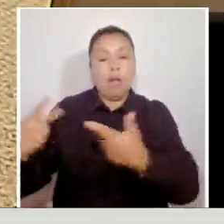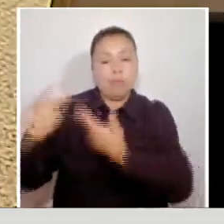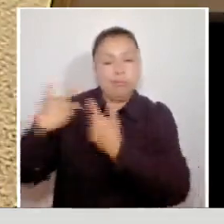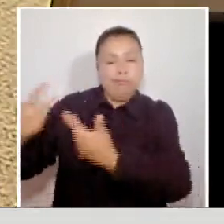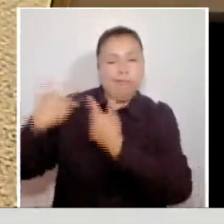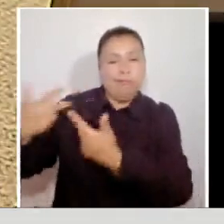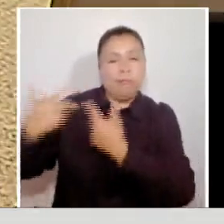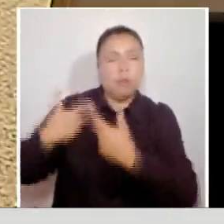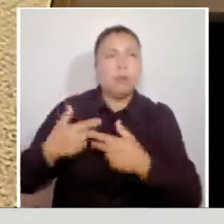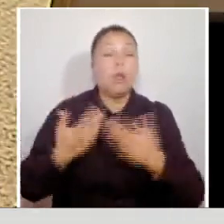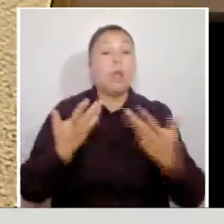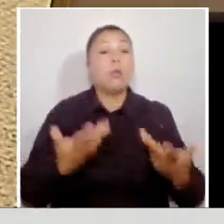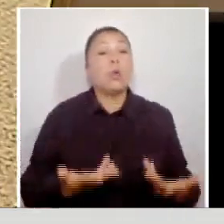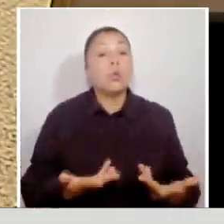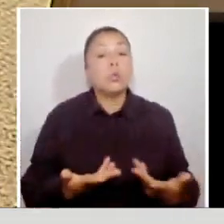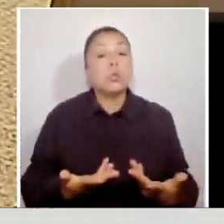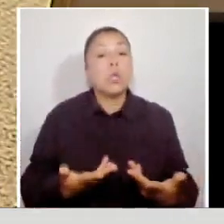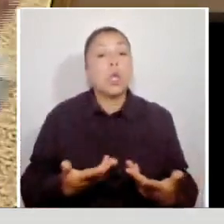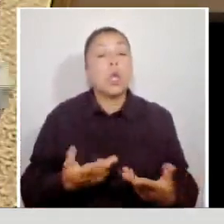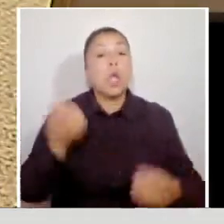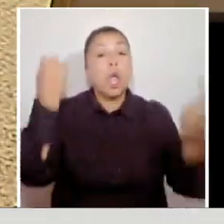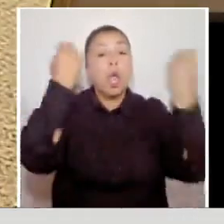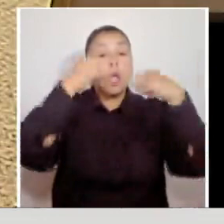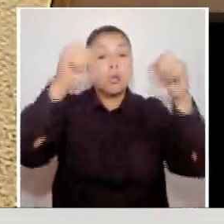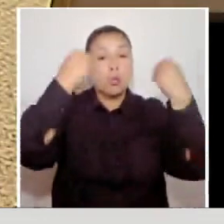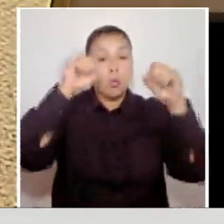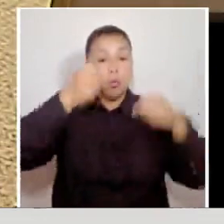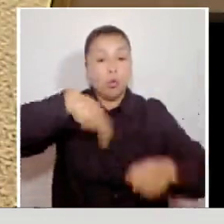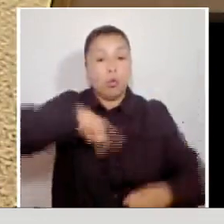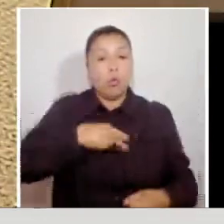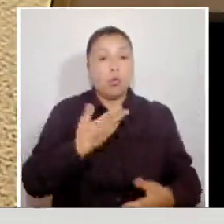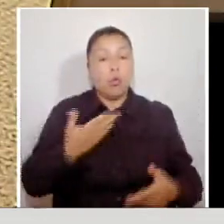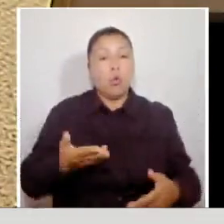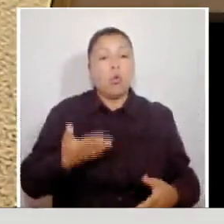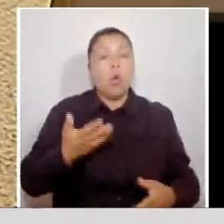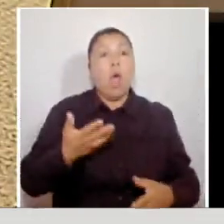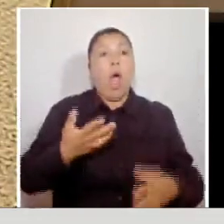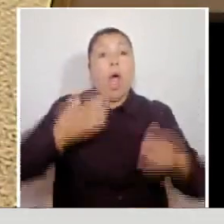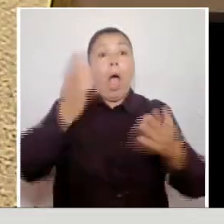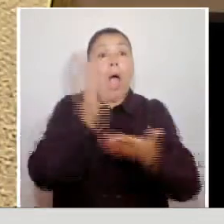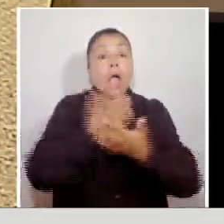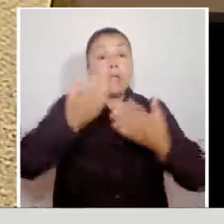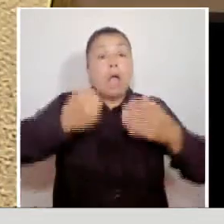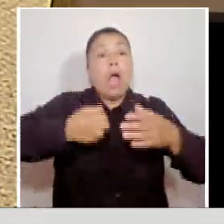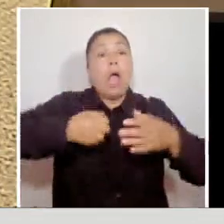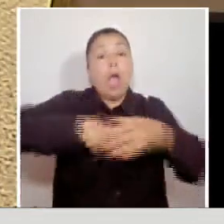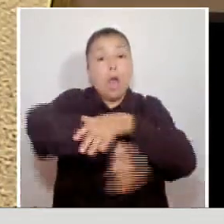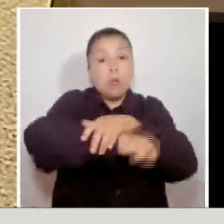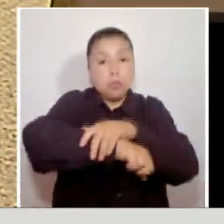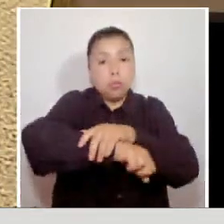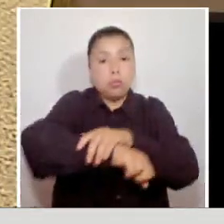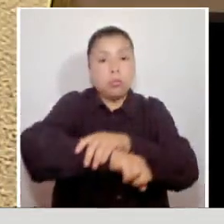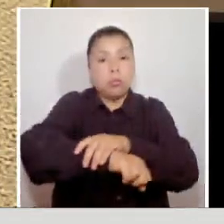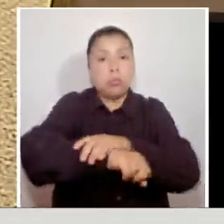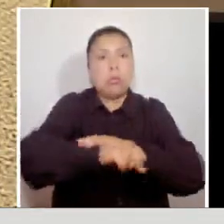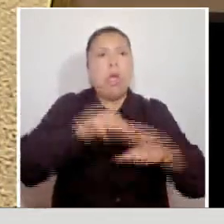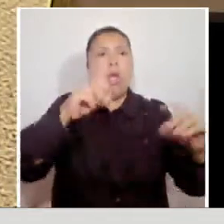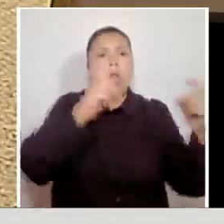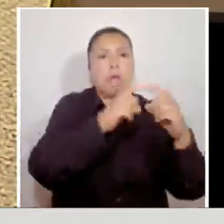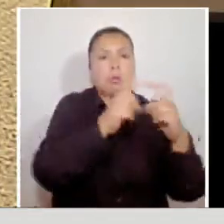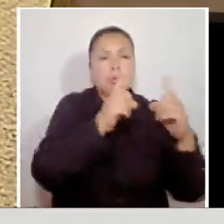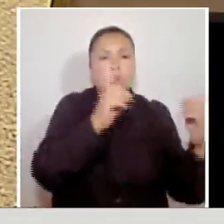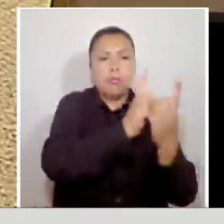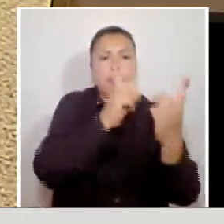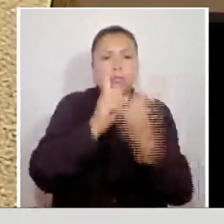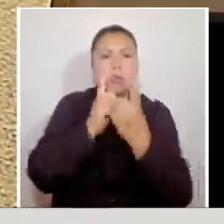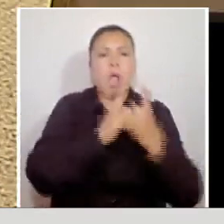deporte fíjese que si nosotros estamos por eso hasta el fútbol podría considerarse un fútbol de contacto Claro que nosotros sabemos que Hay